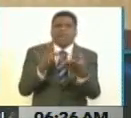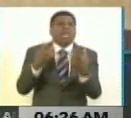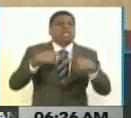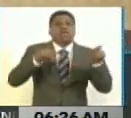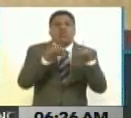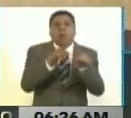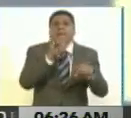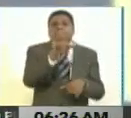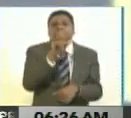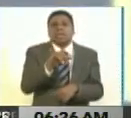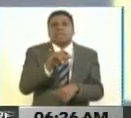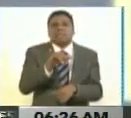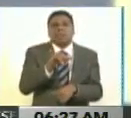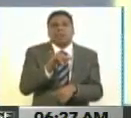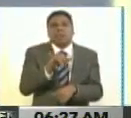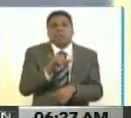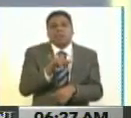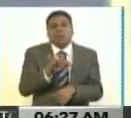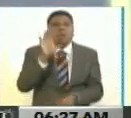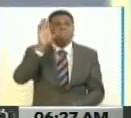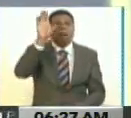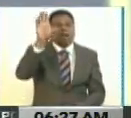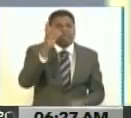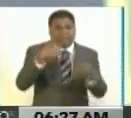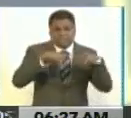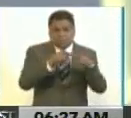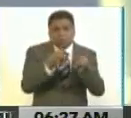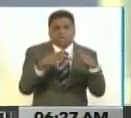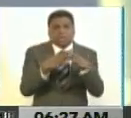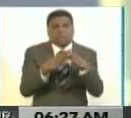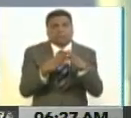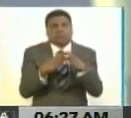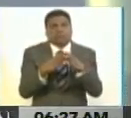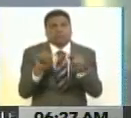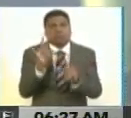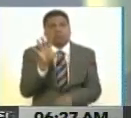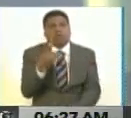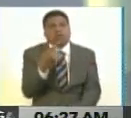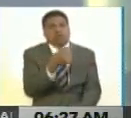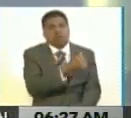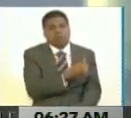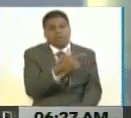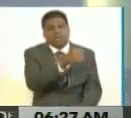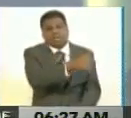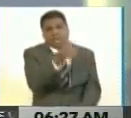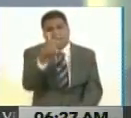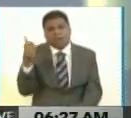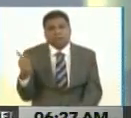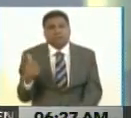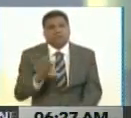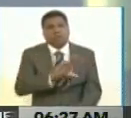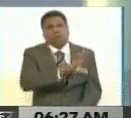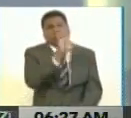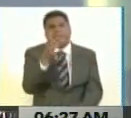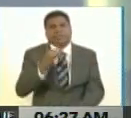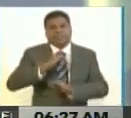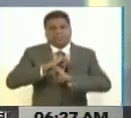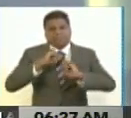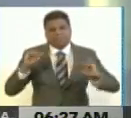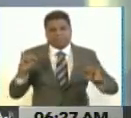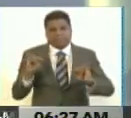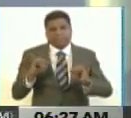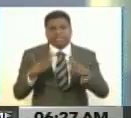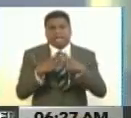sin tener una serie de compensaciones en algunas de las áreas económicas que son sensibles por cada uno de los países, lo que vas a tener al final es que los